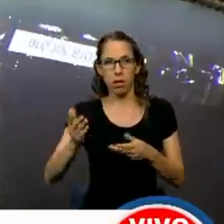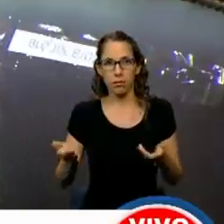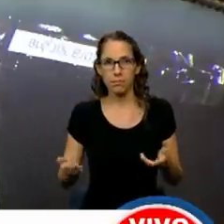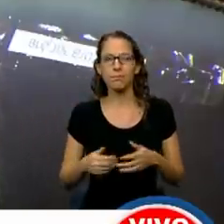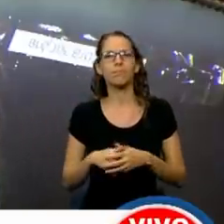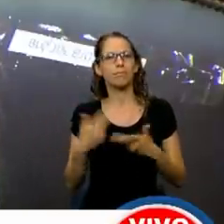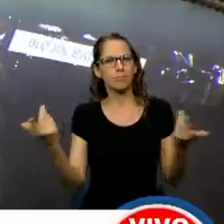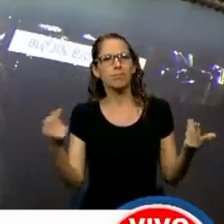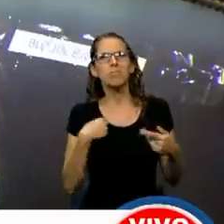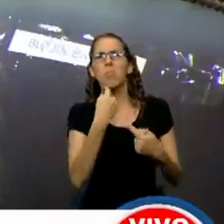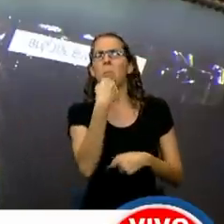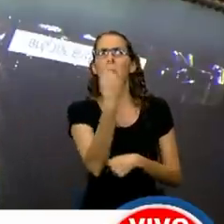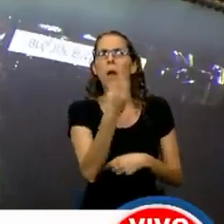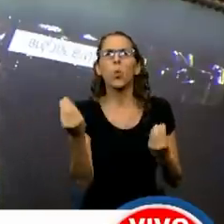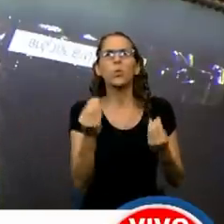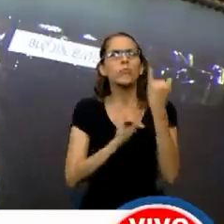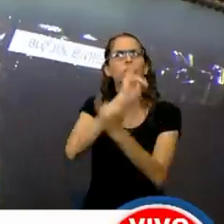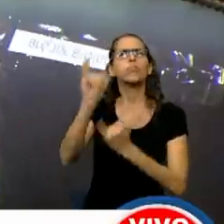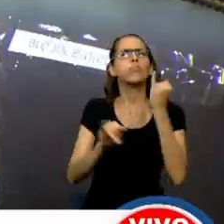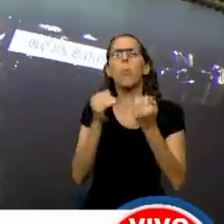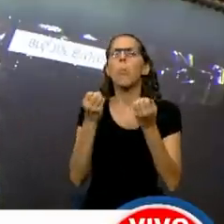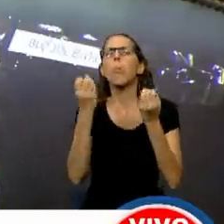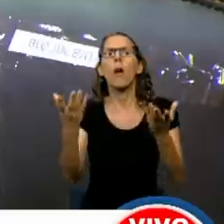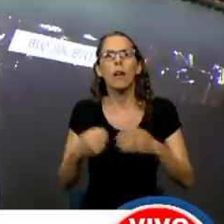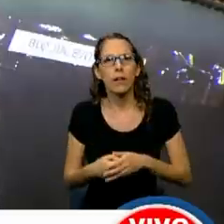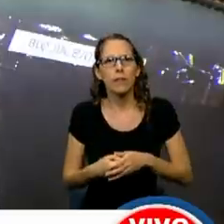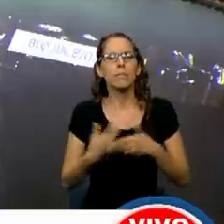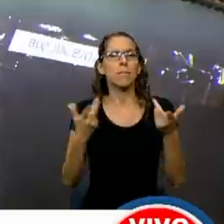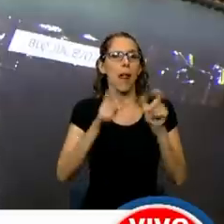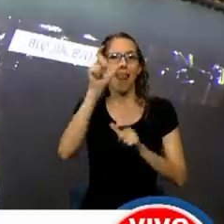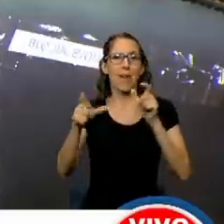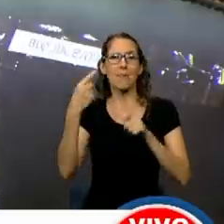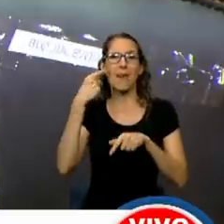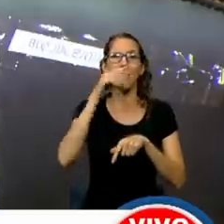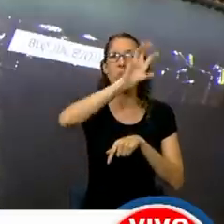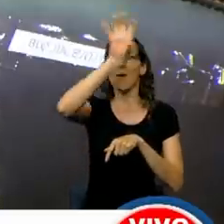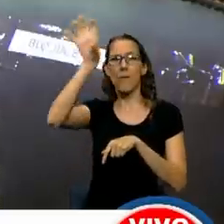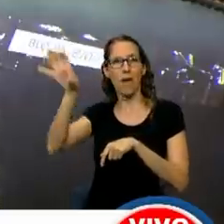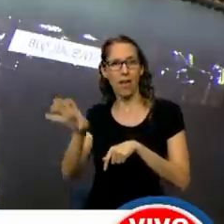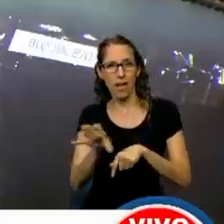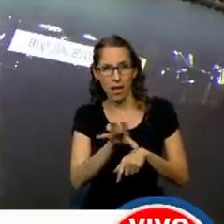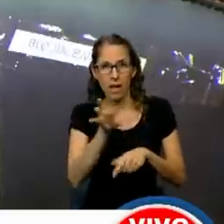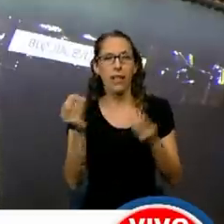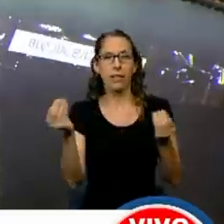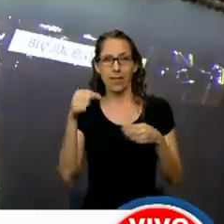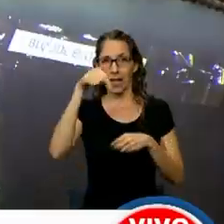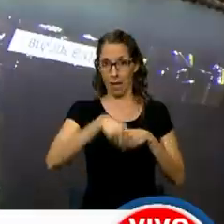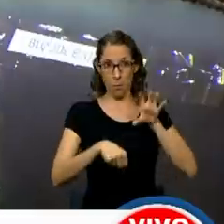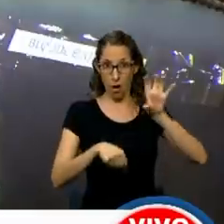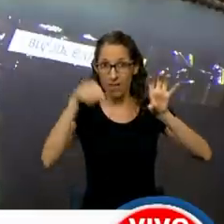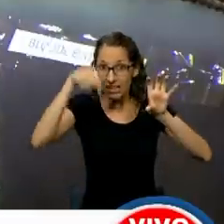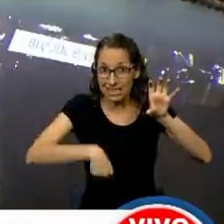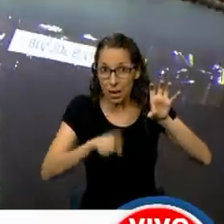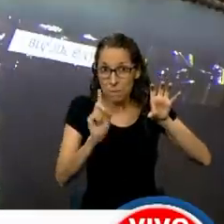quisiera saber qué explicación hay para que los vecinos del interior los vecinos y vecinas del interior que no viven en esta provincia